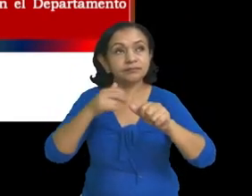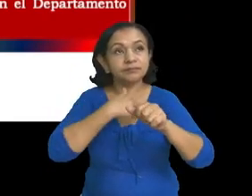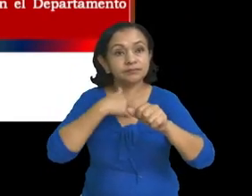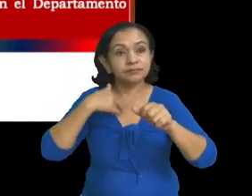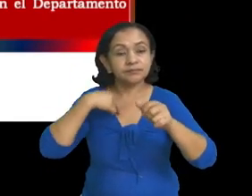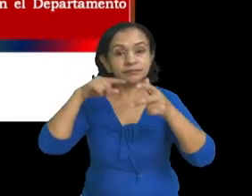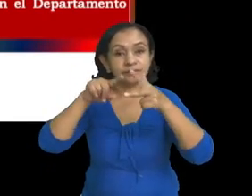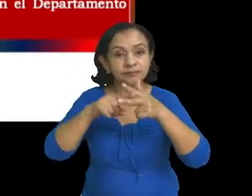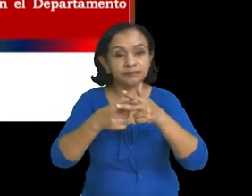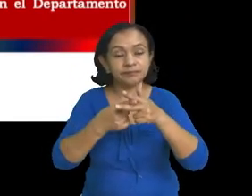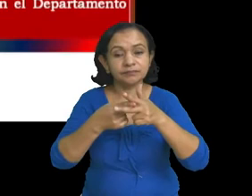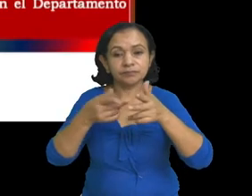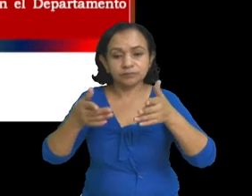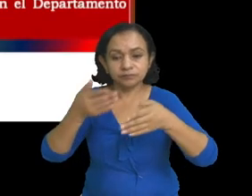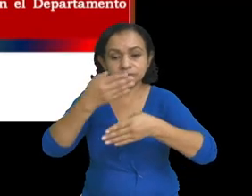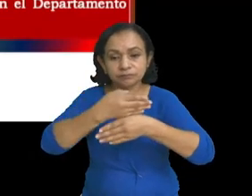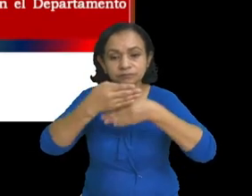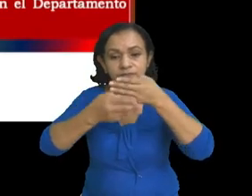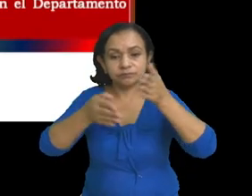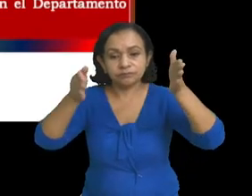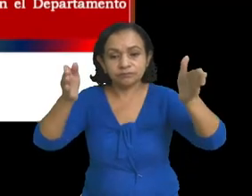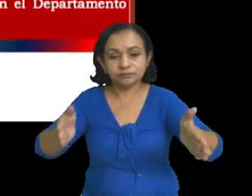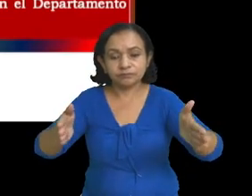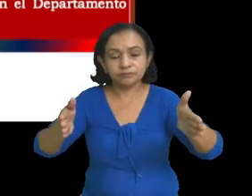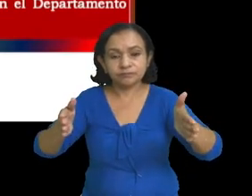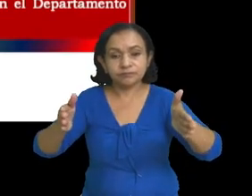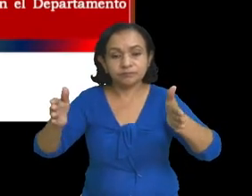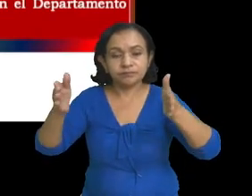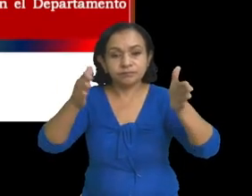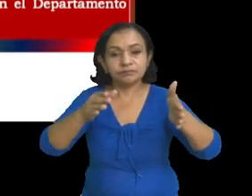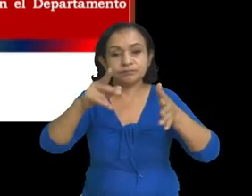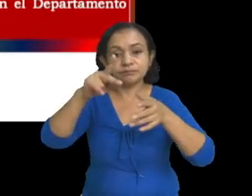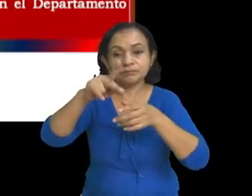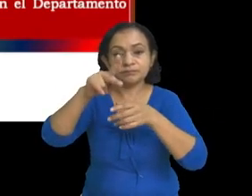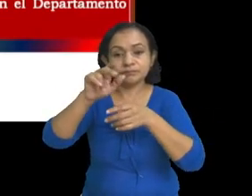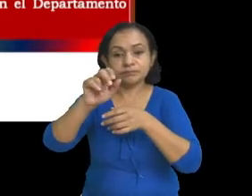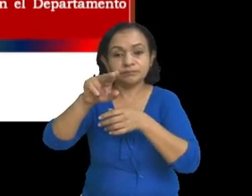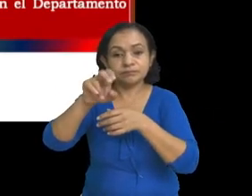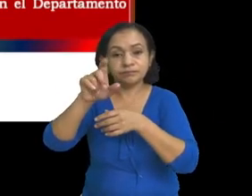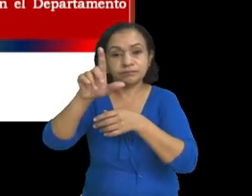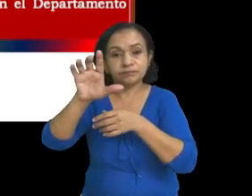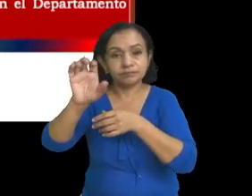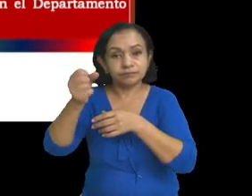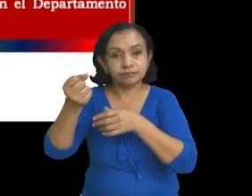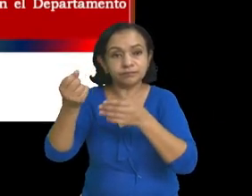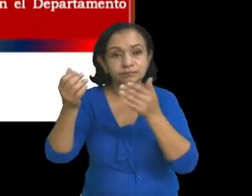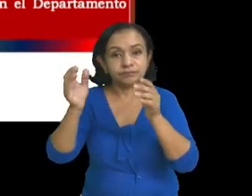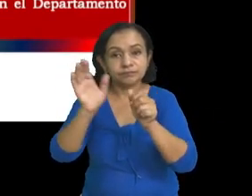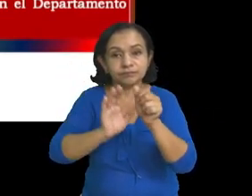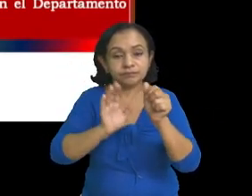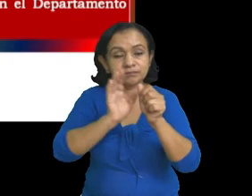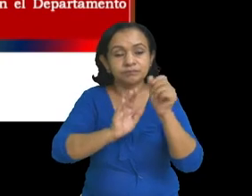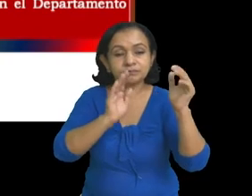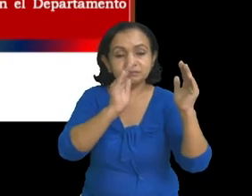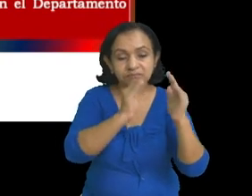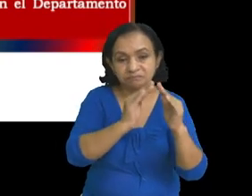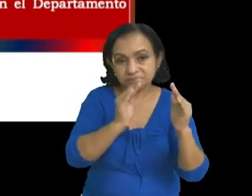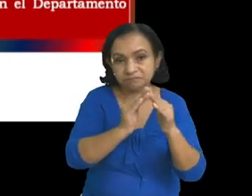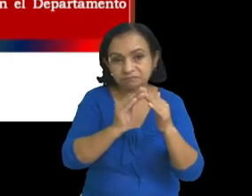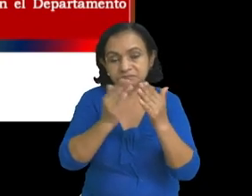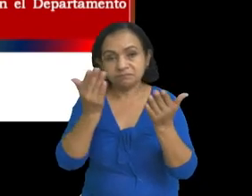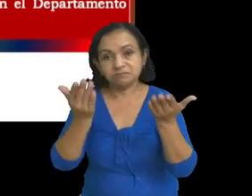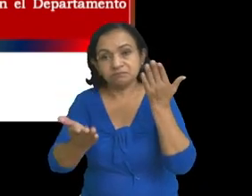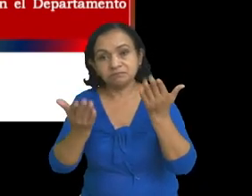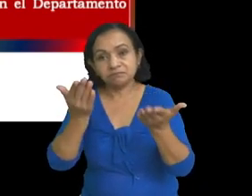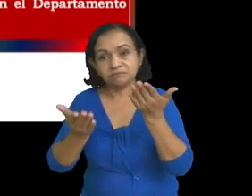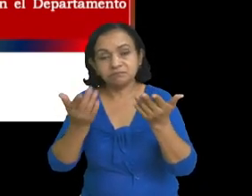y ya estamos iniciando con las bases donde se van a instalar dichos paneles. ¿Son en los hogares? Hogares, como